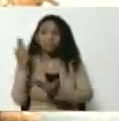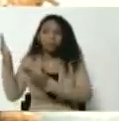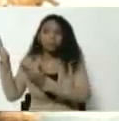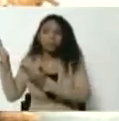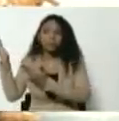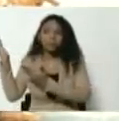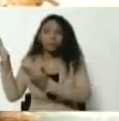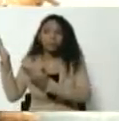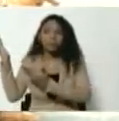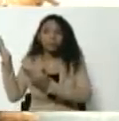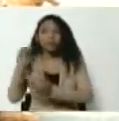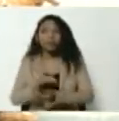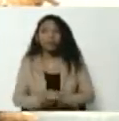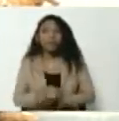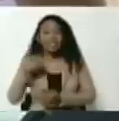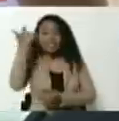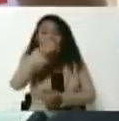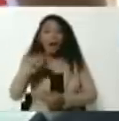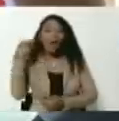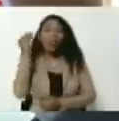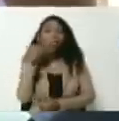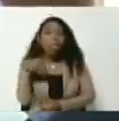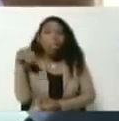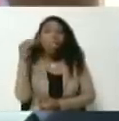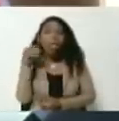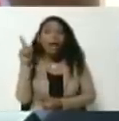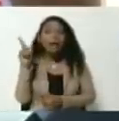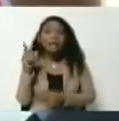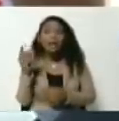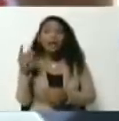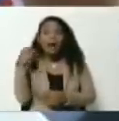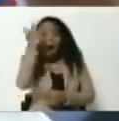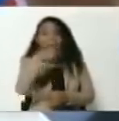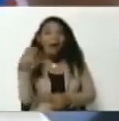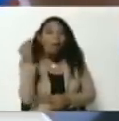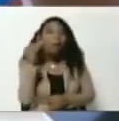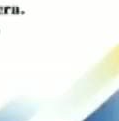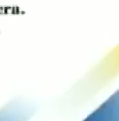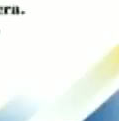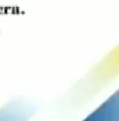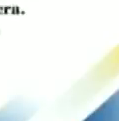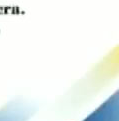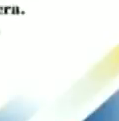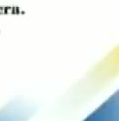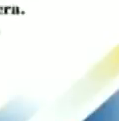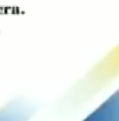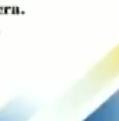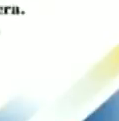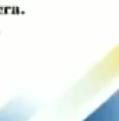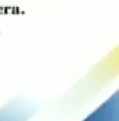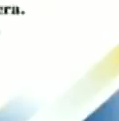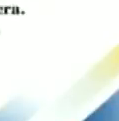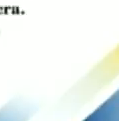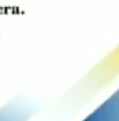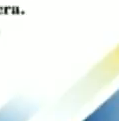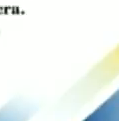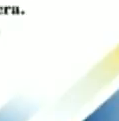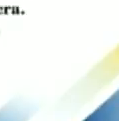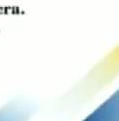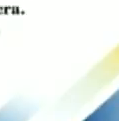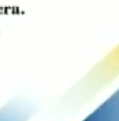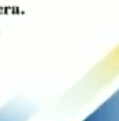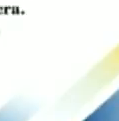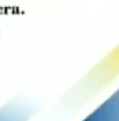llamado José Ignacio Hernández, que con esa cara de bobo es tremendo ladrón. Miren la cara de bobo que tiene. No se engañen con esa cara de estúpido. Es tremendo ladrón.